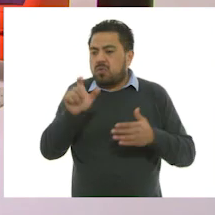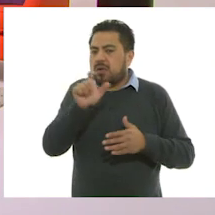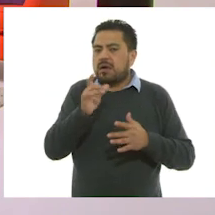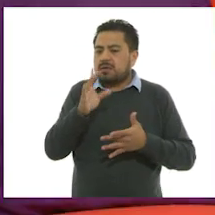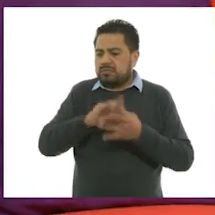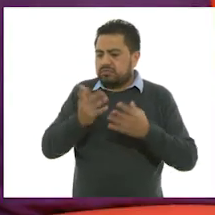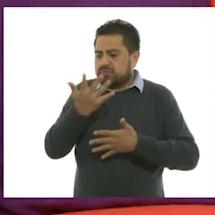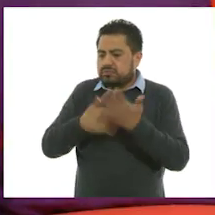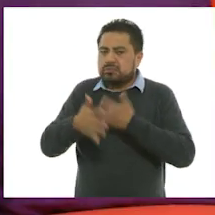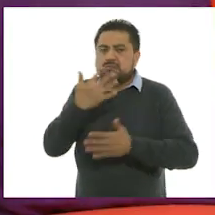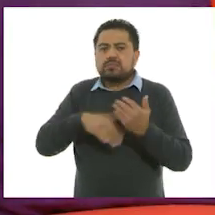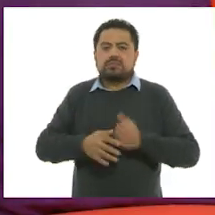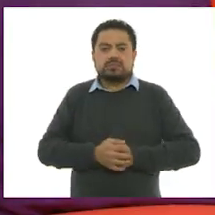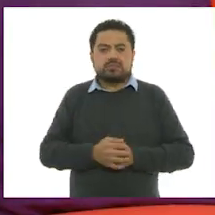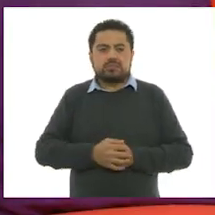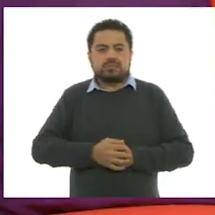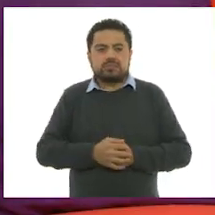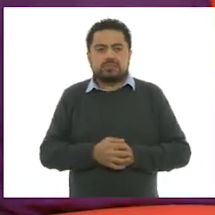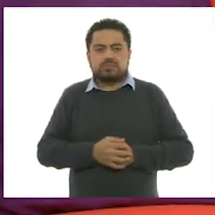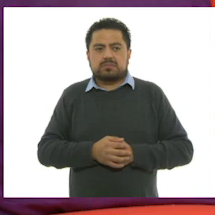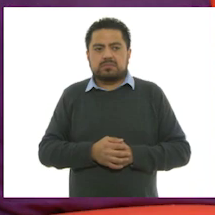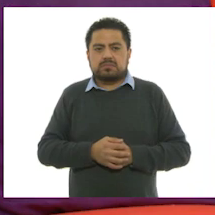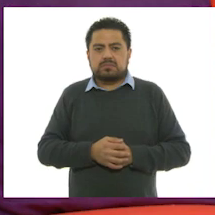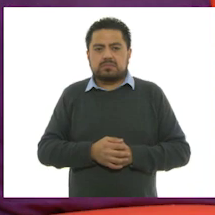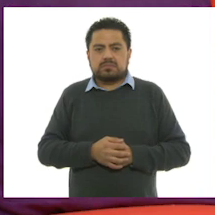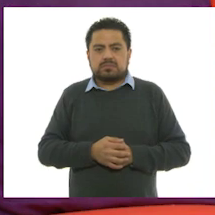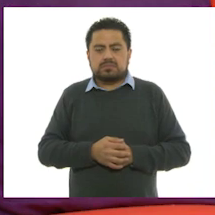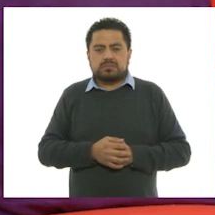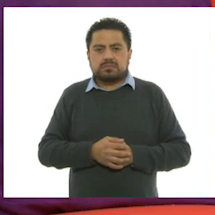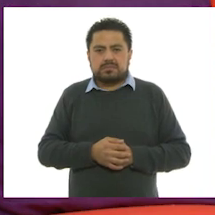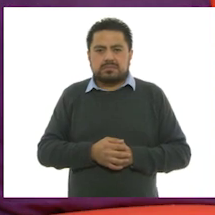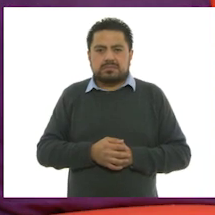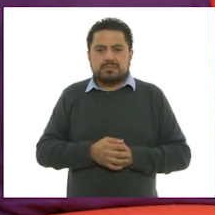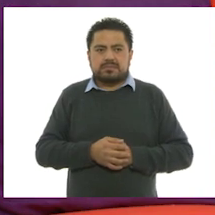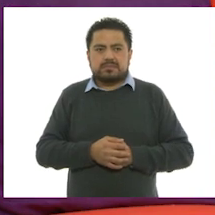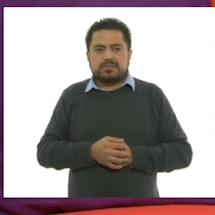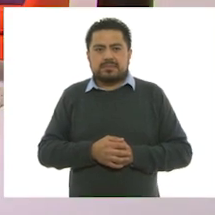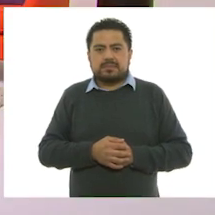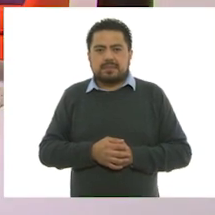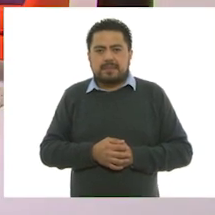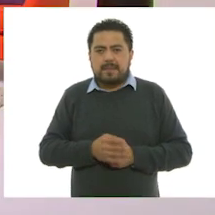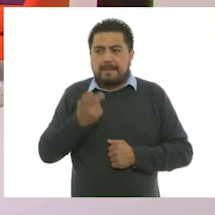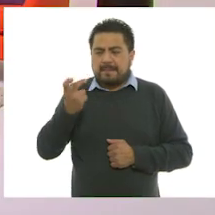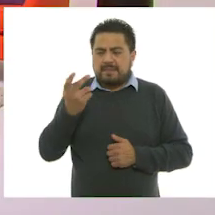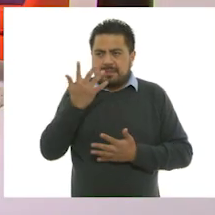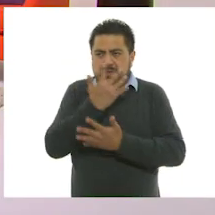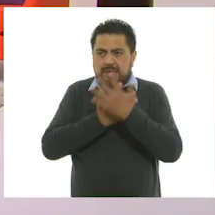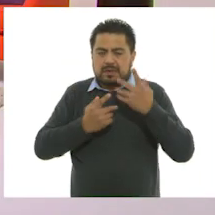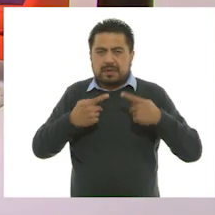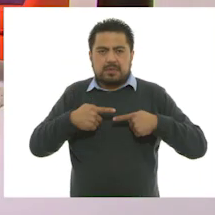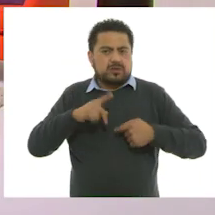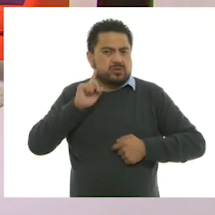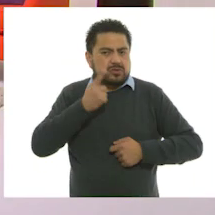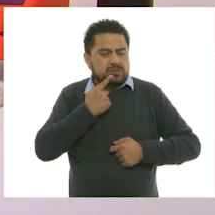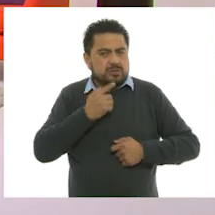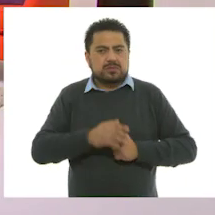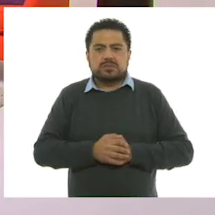enseñar, vamos a decir, vamos a ver el video. ¿Y eso confunde a las personas sordas?